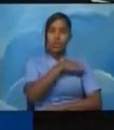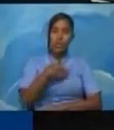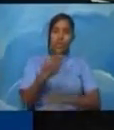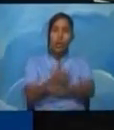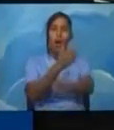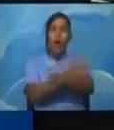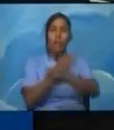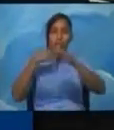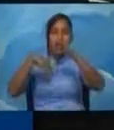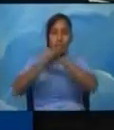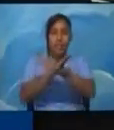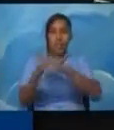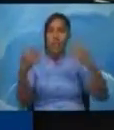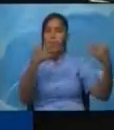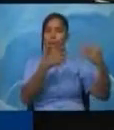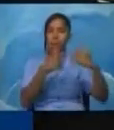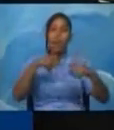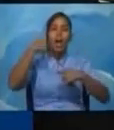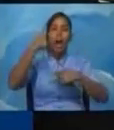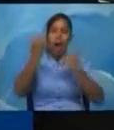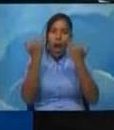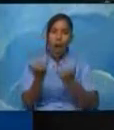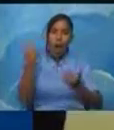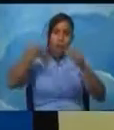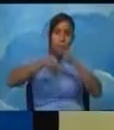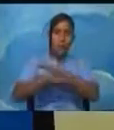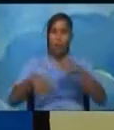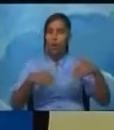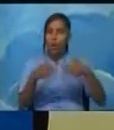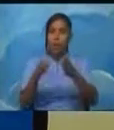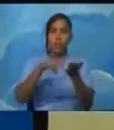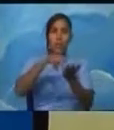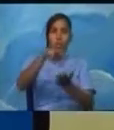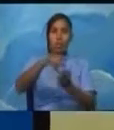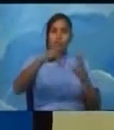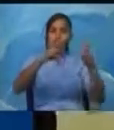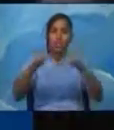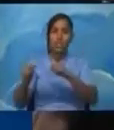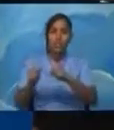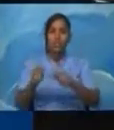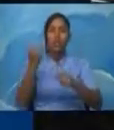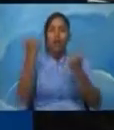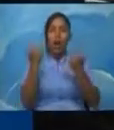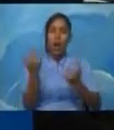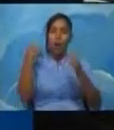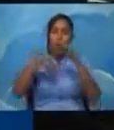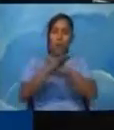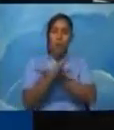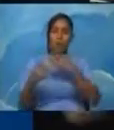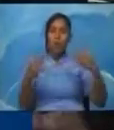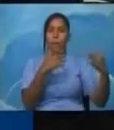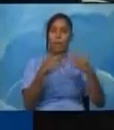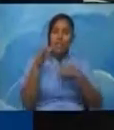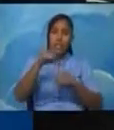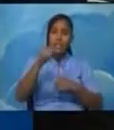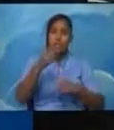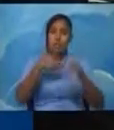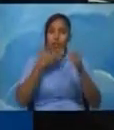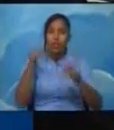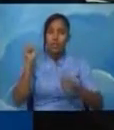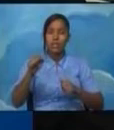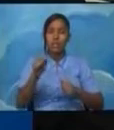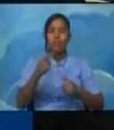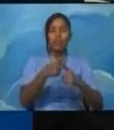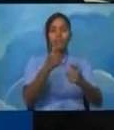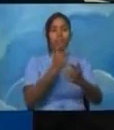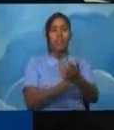no quisieron ustedes subir a pelear, pues ahora camino al desierto. No, no vamos para el desierto, ahora vamos a pelear, sí vamos a pelear.